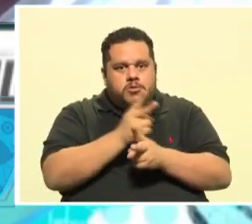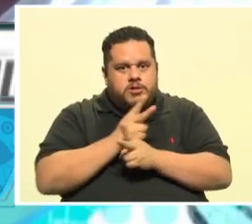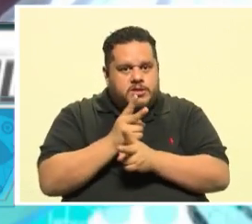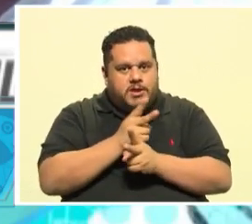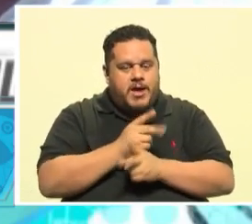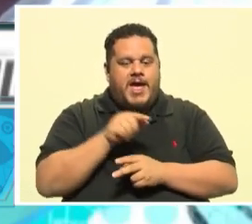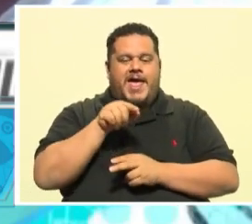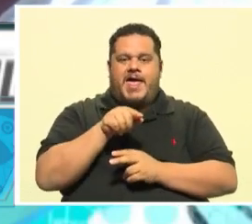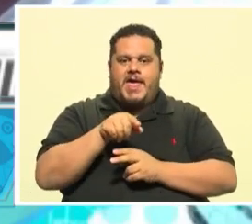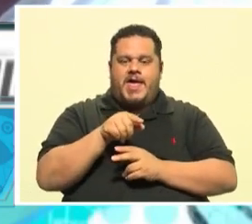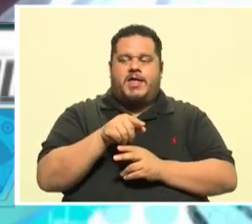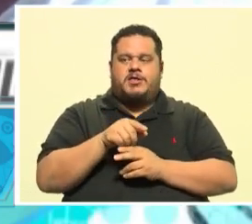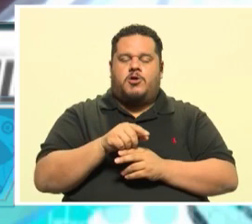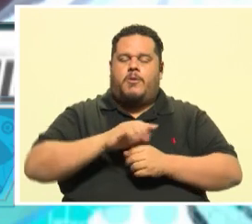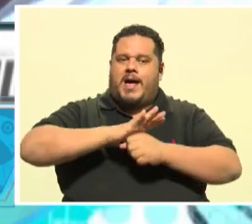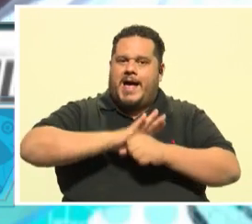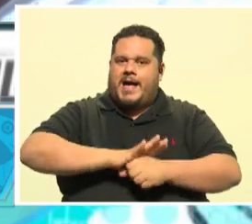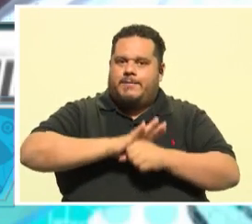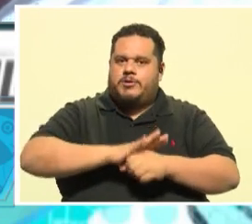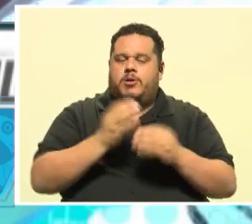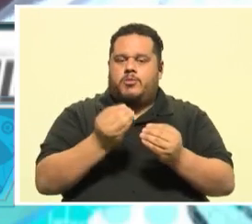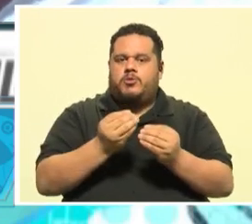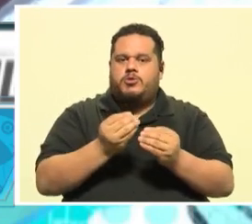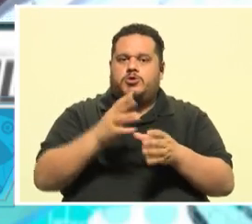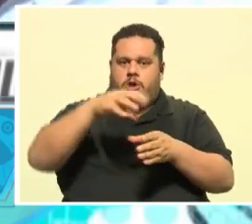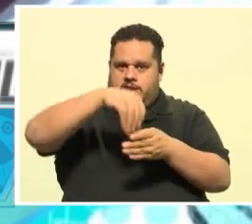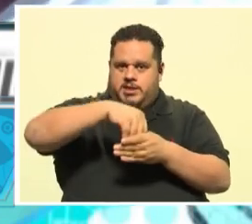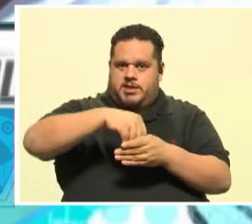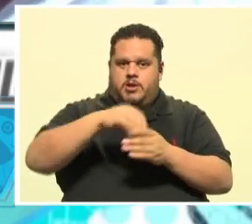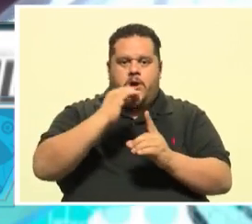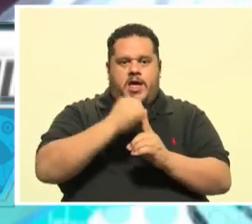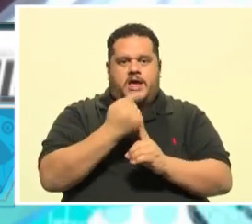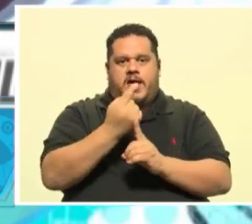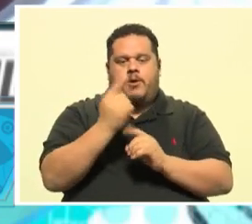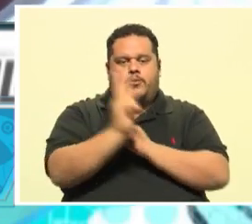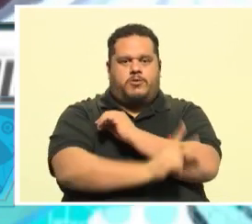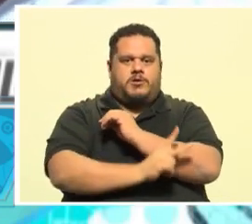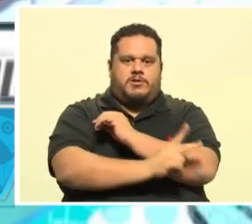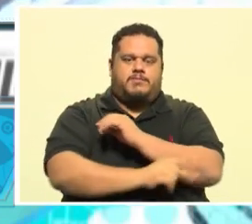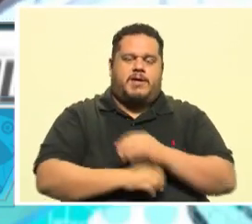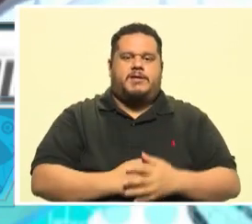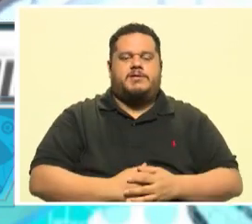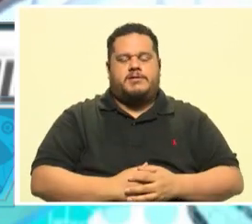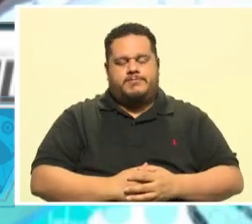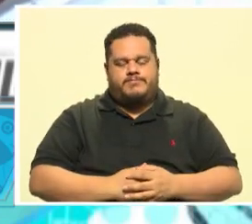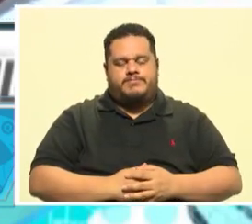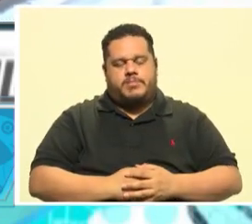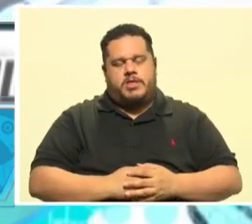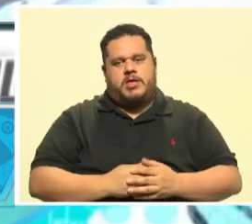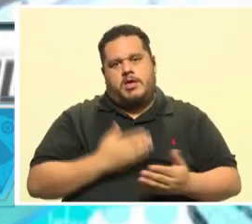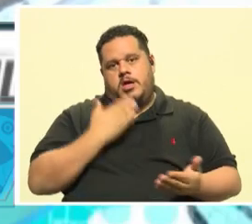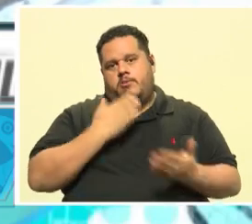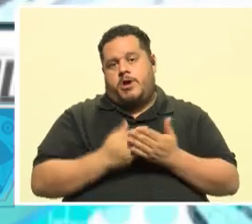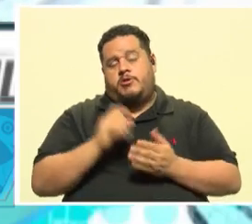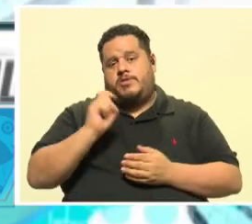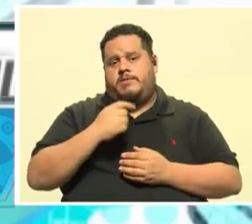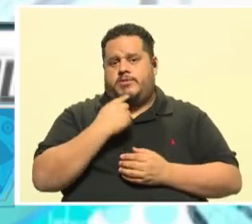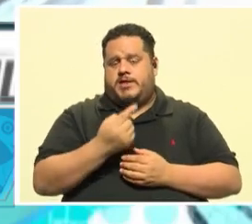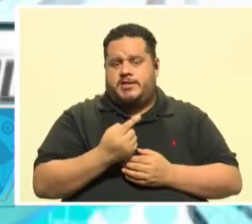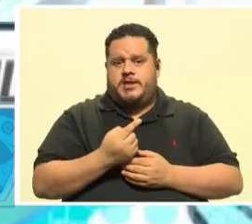algunos pequeños datos que nos retratan cómo es la situación en Centroamérica. Nosotros hicimos una encuesta ahora